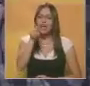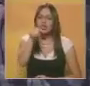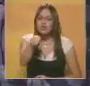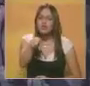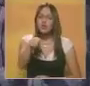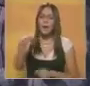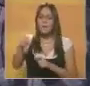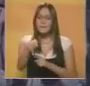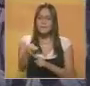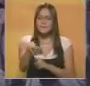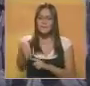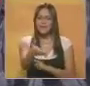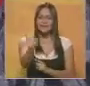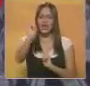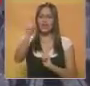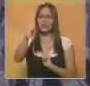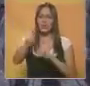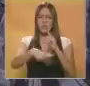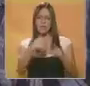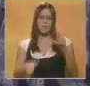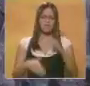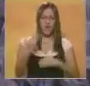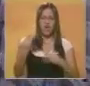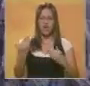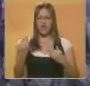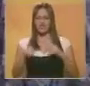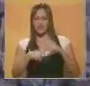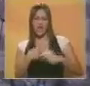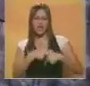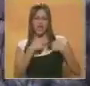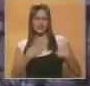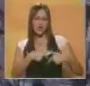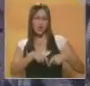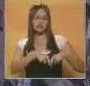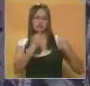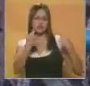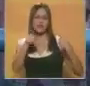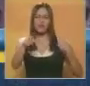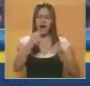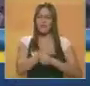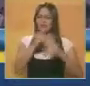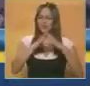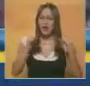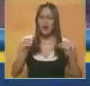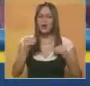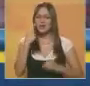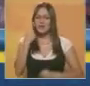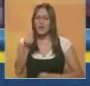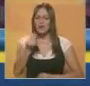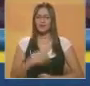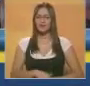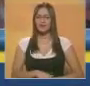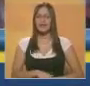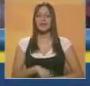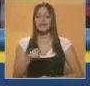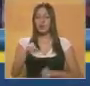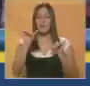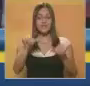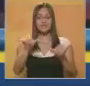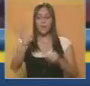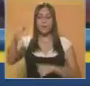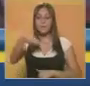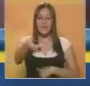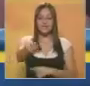eras pescador y te volviste un super top model y rompiste corazones y de todo hiciste en esta novela. Es así, y además termino siendo el mismo